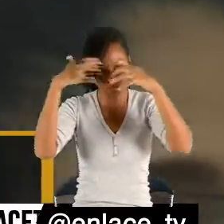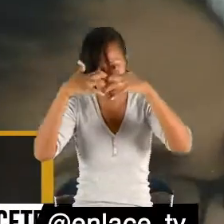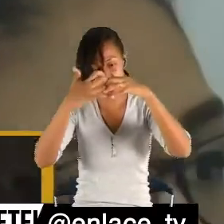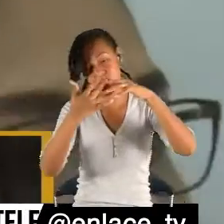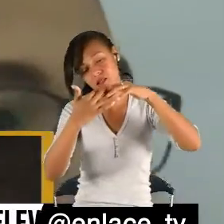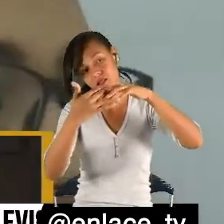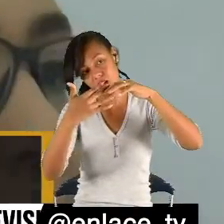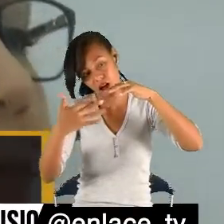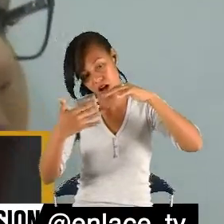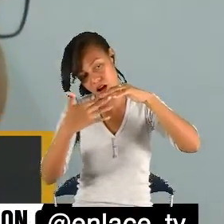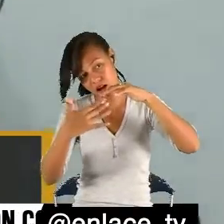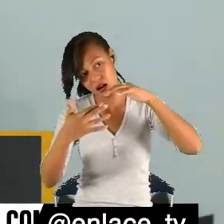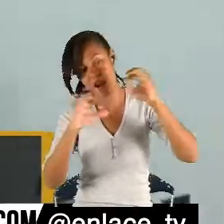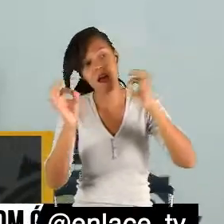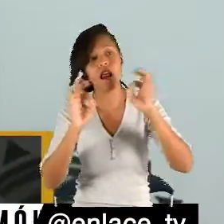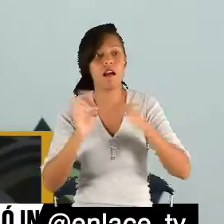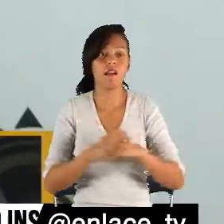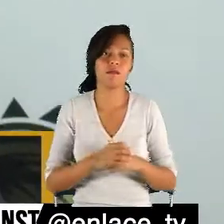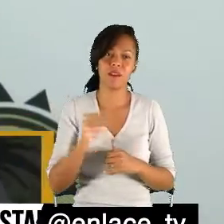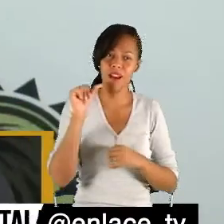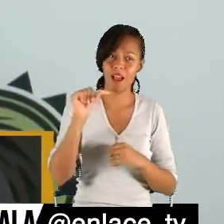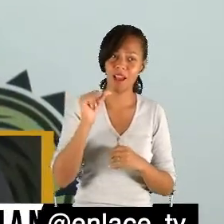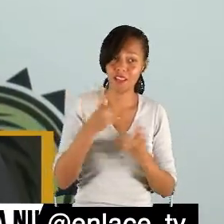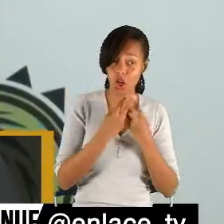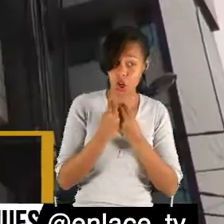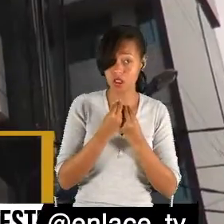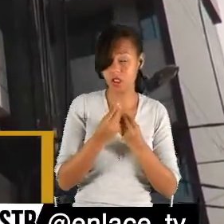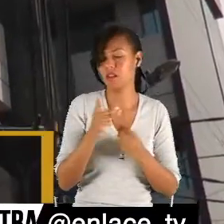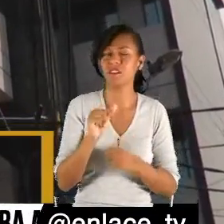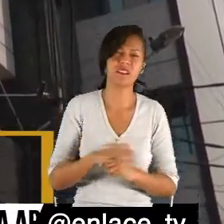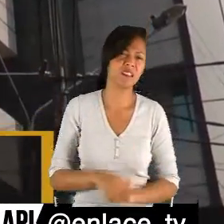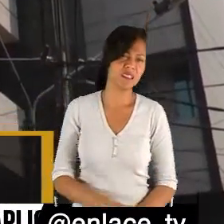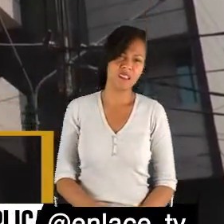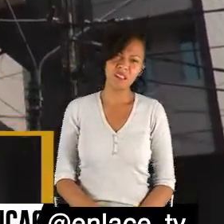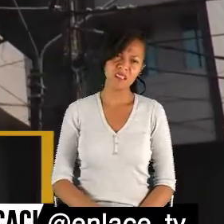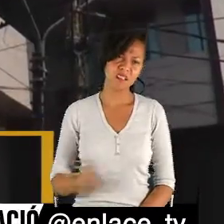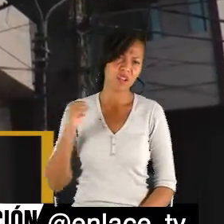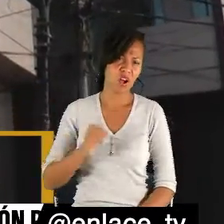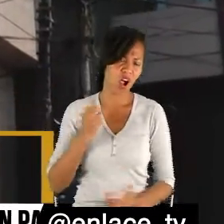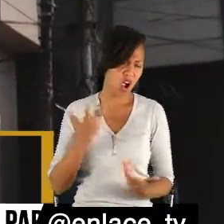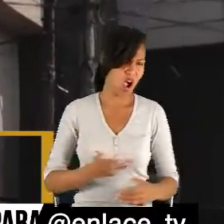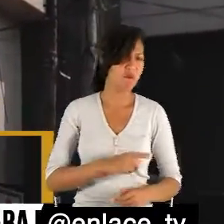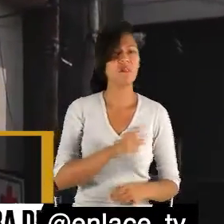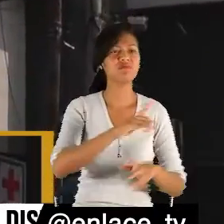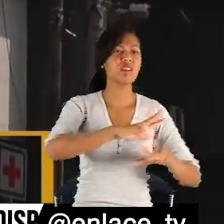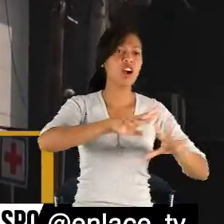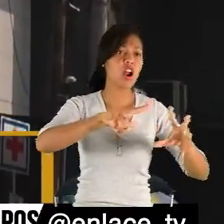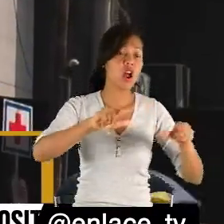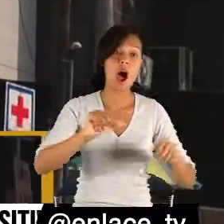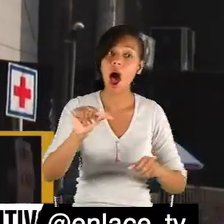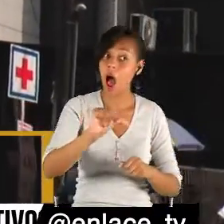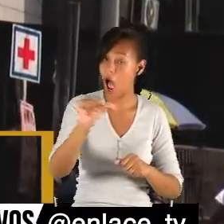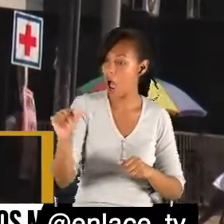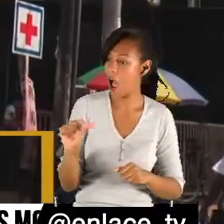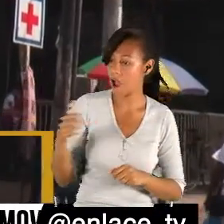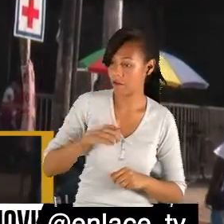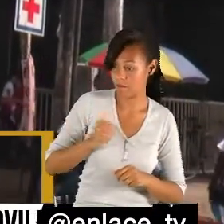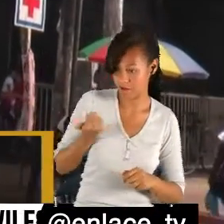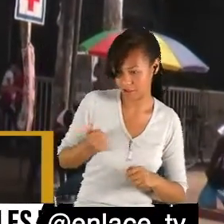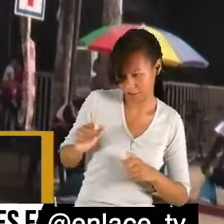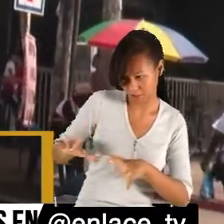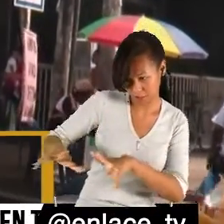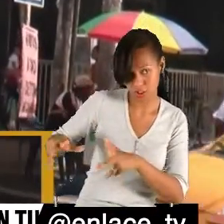concejal que el ibais a es un hecho reprochable toda vez que ha aumentado los hechos delictivos en los que se ven involucradas las mujeres ya le están retirando de